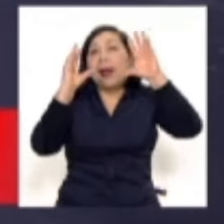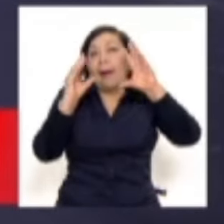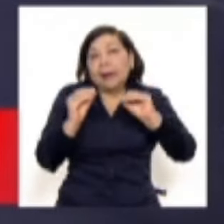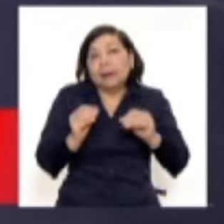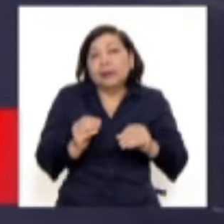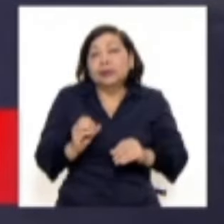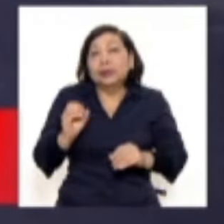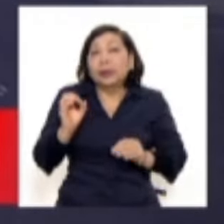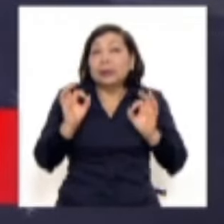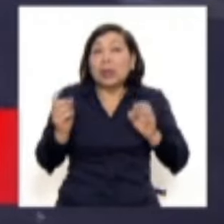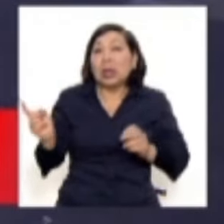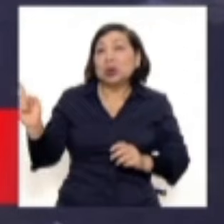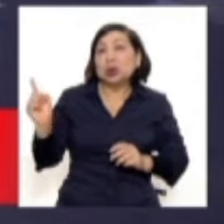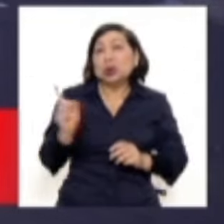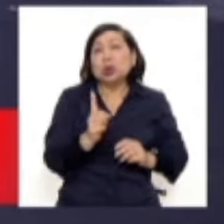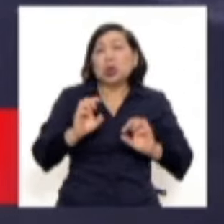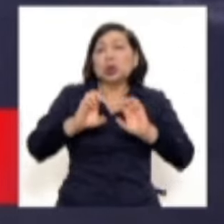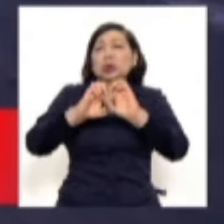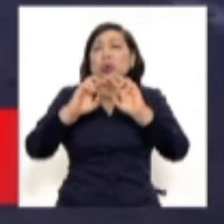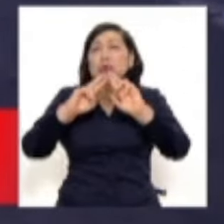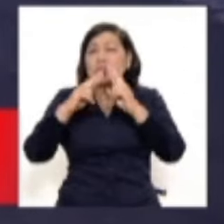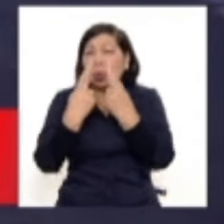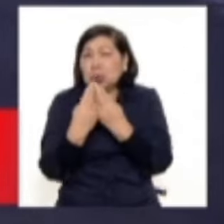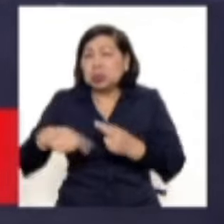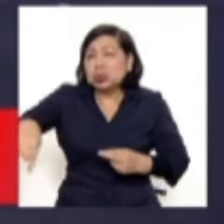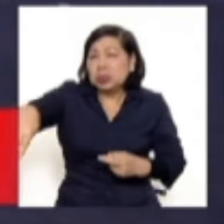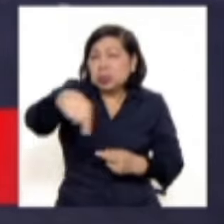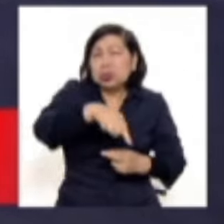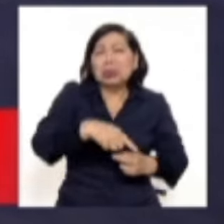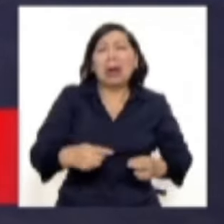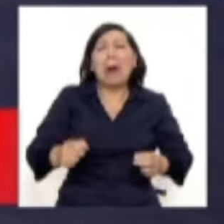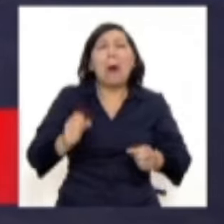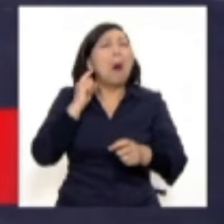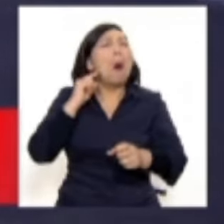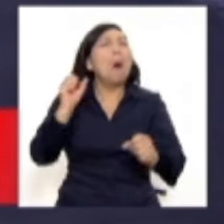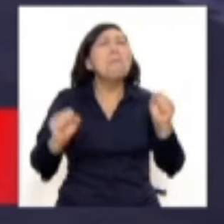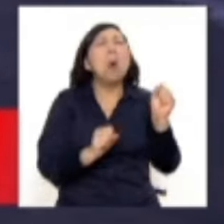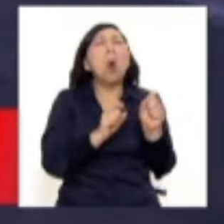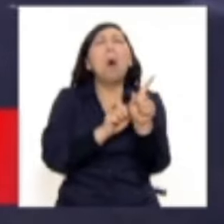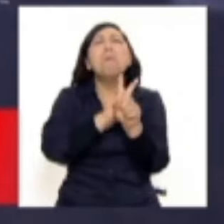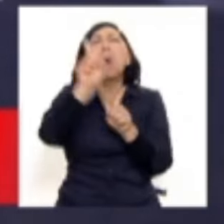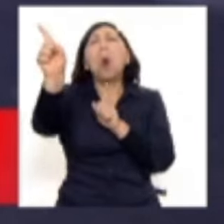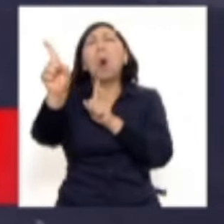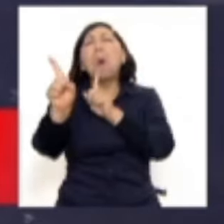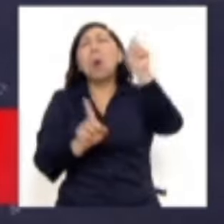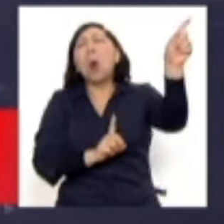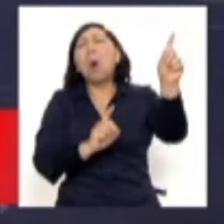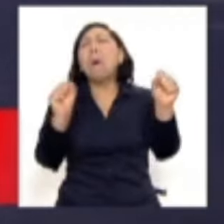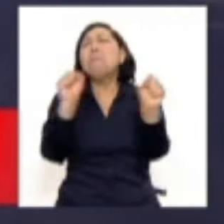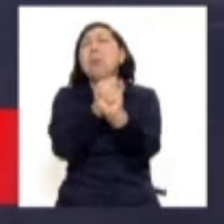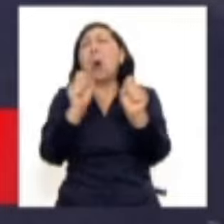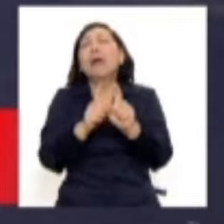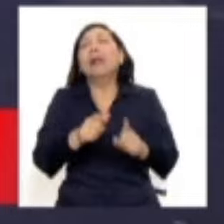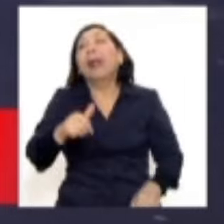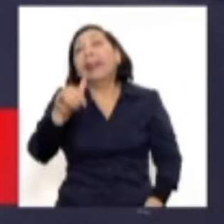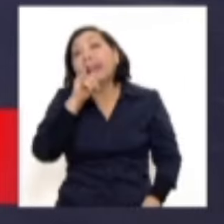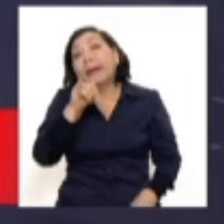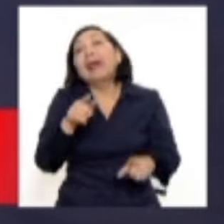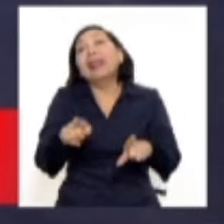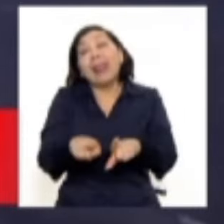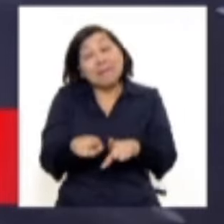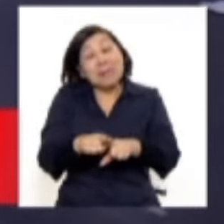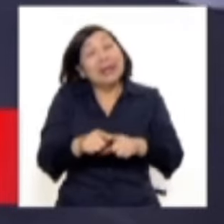noche, 00 horas, llegaron, se reunieron, hicieron estallar fuegos artificiales y tomaron mucho también.